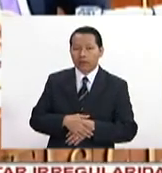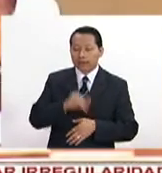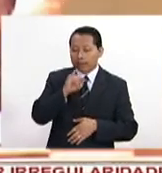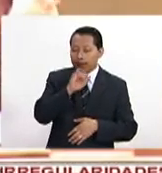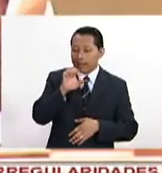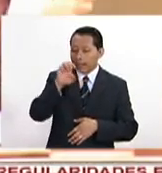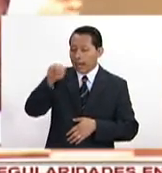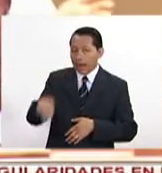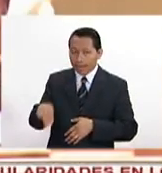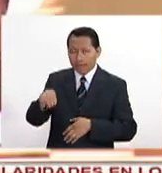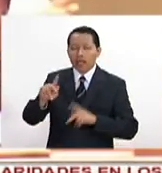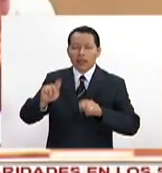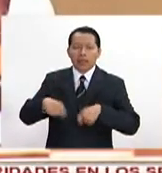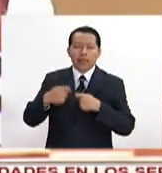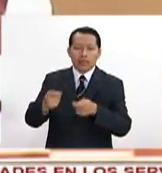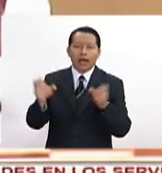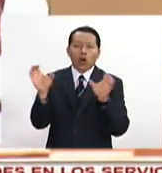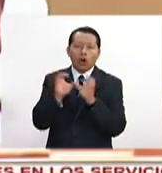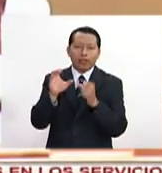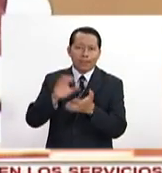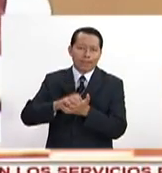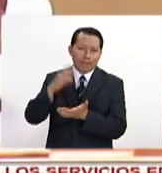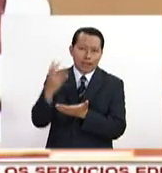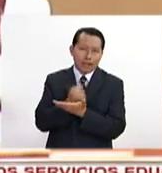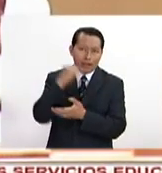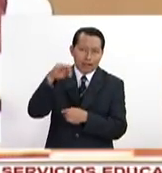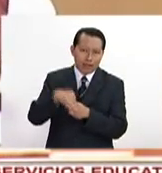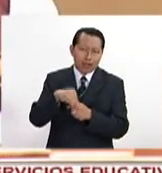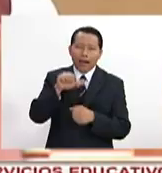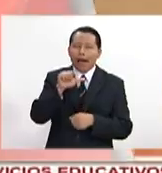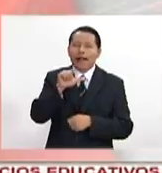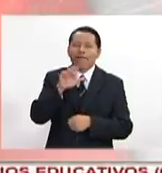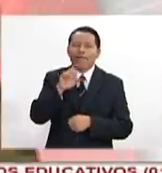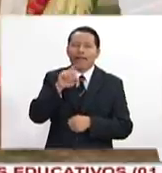de México otorga constancia de mayoría a Alfredo del Mazo.